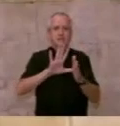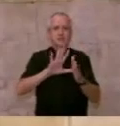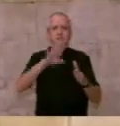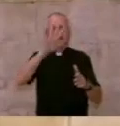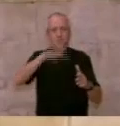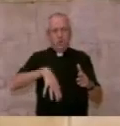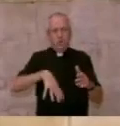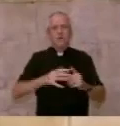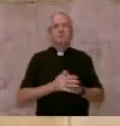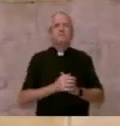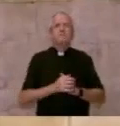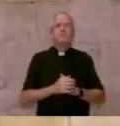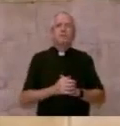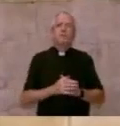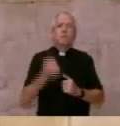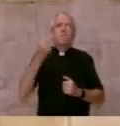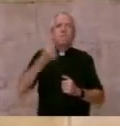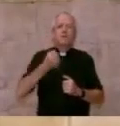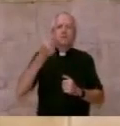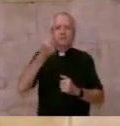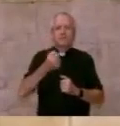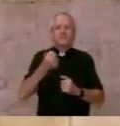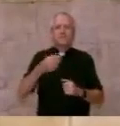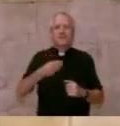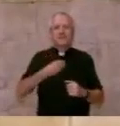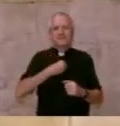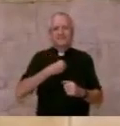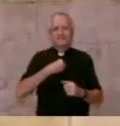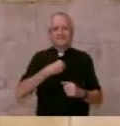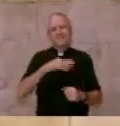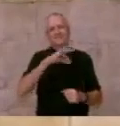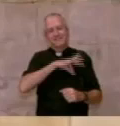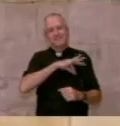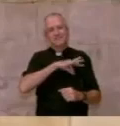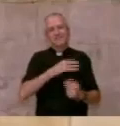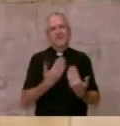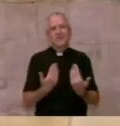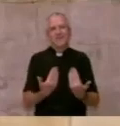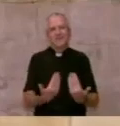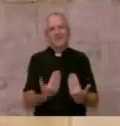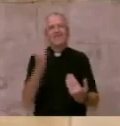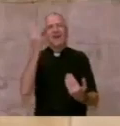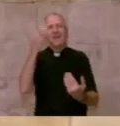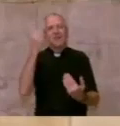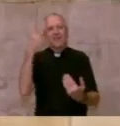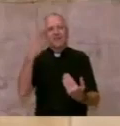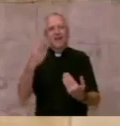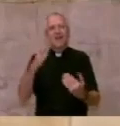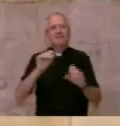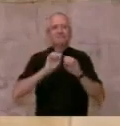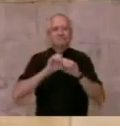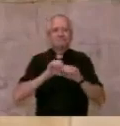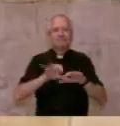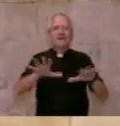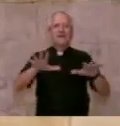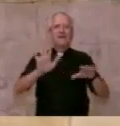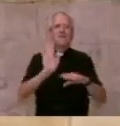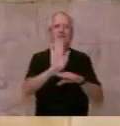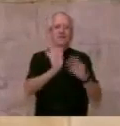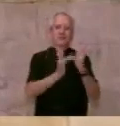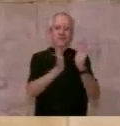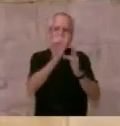sede en Cataluña. Como pastores de la iglesia, sentimos la urgencia de anunciar a la persona de